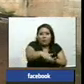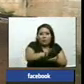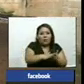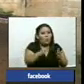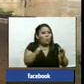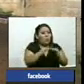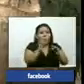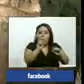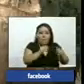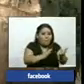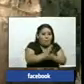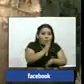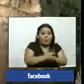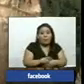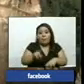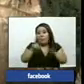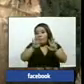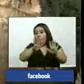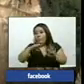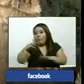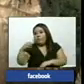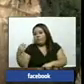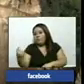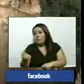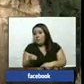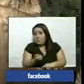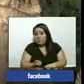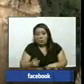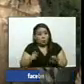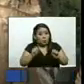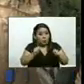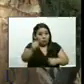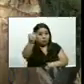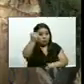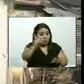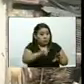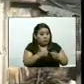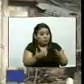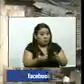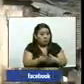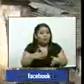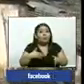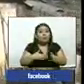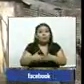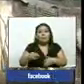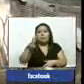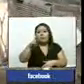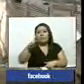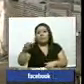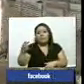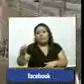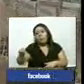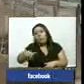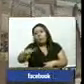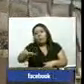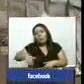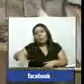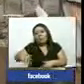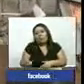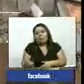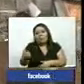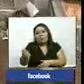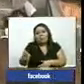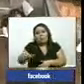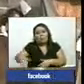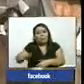quedado inaccesible y los 900 menores que recibían clases en ese establecimiento empezarán 2020 en módulos educativos ubicados